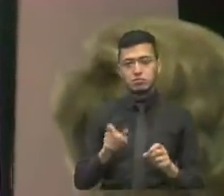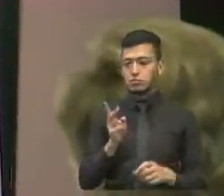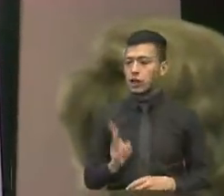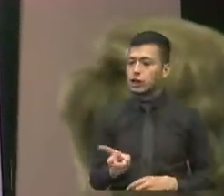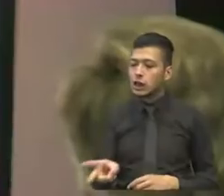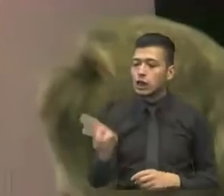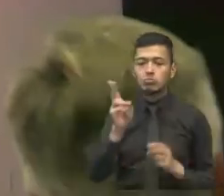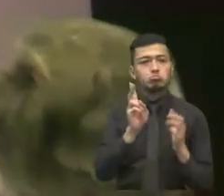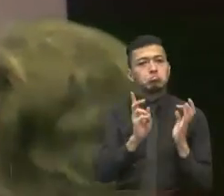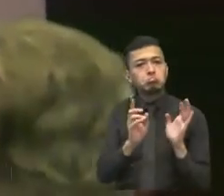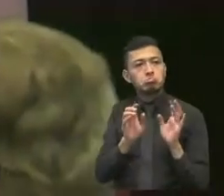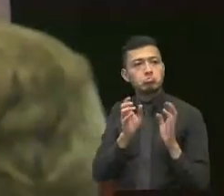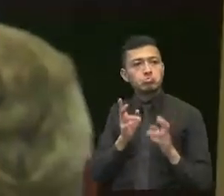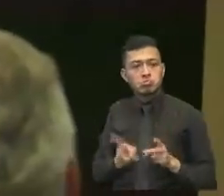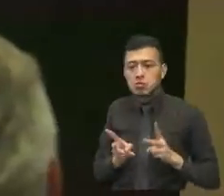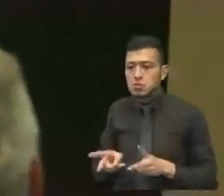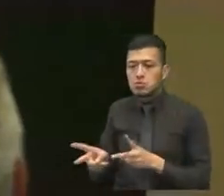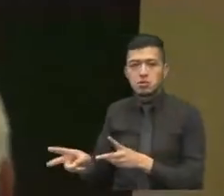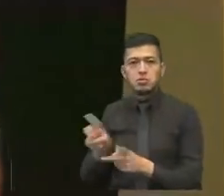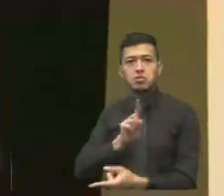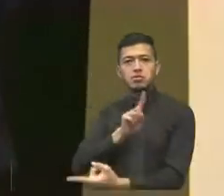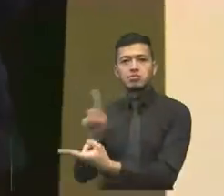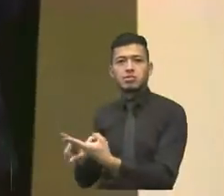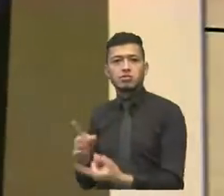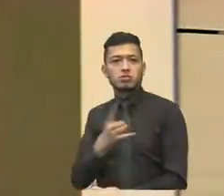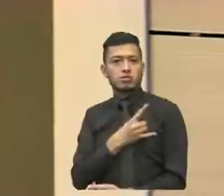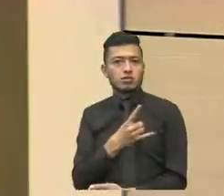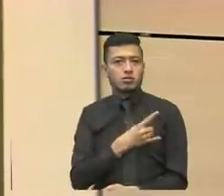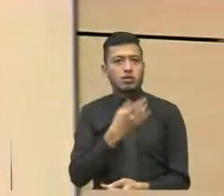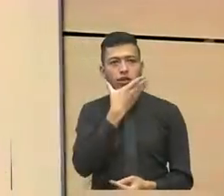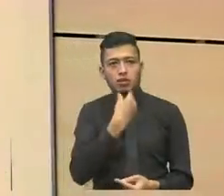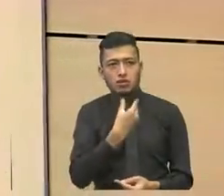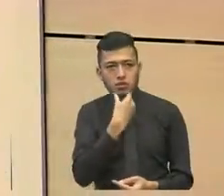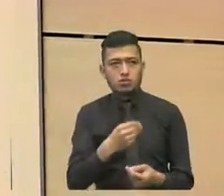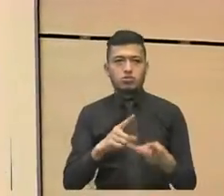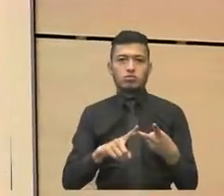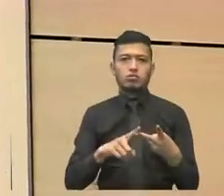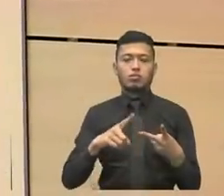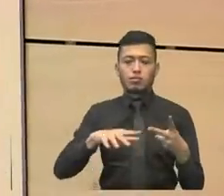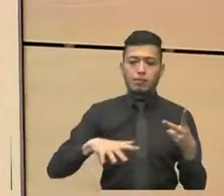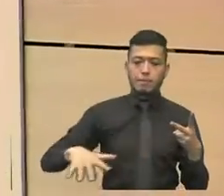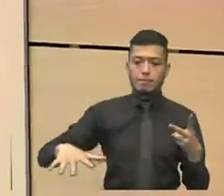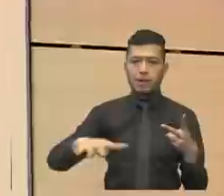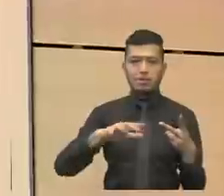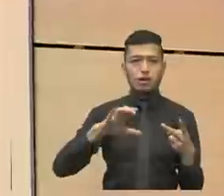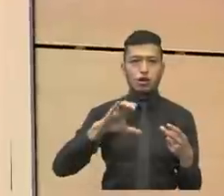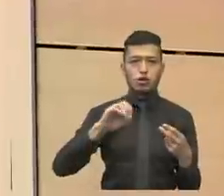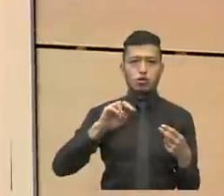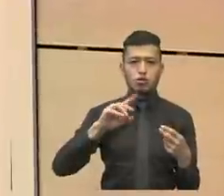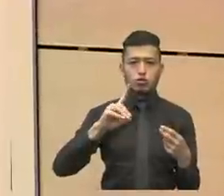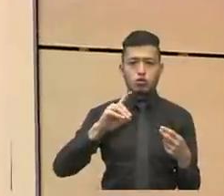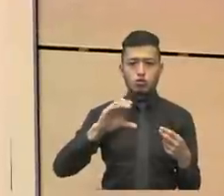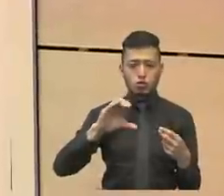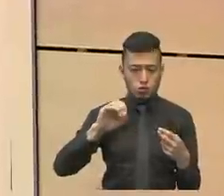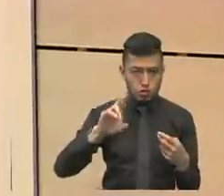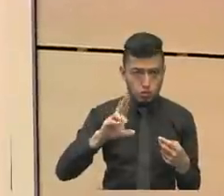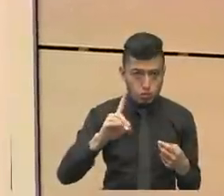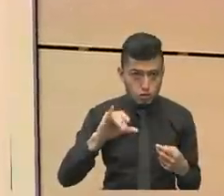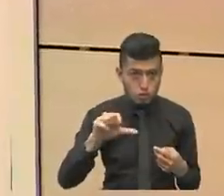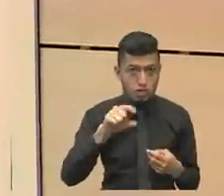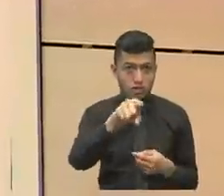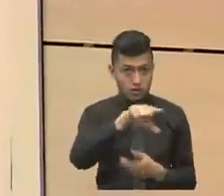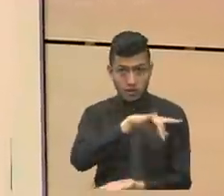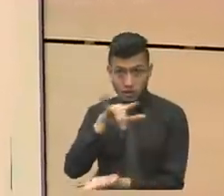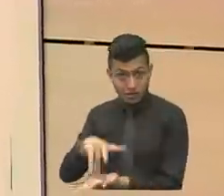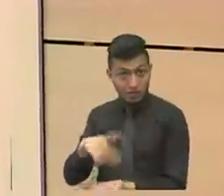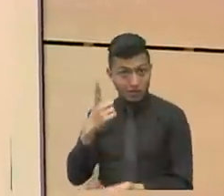escaleras y podrá seguir a la Universidad Nacional, a la Universidad de los Andes, a la Plaza de la Concordia, que si no han ido a verla, los